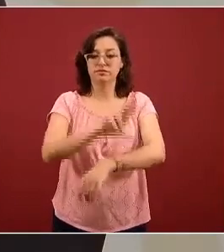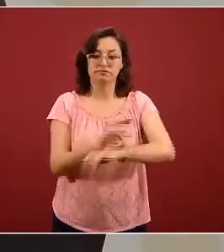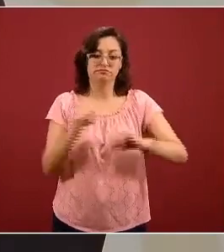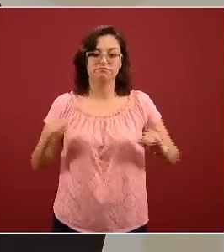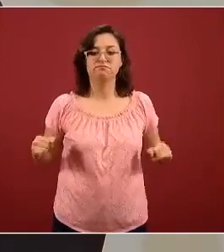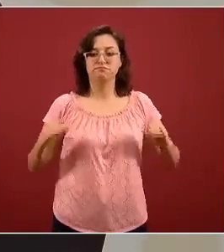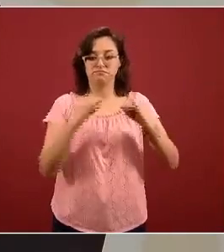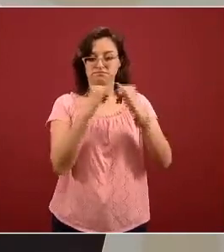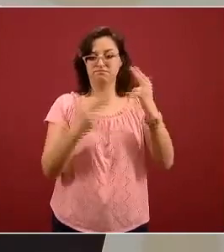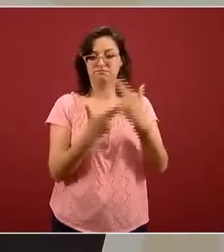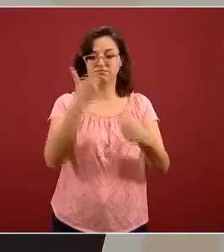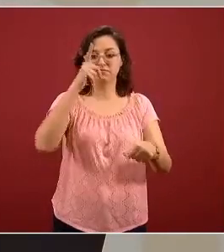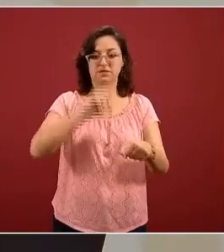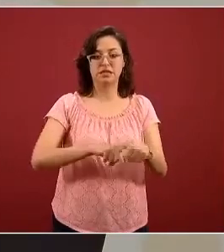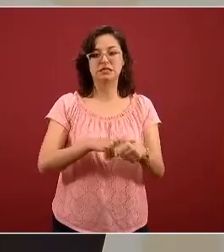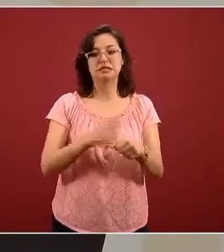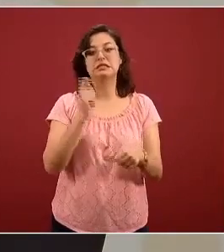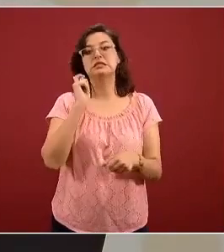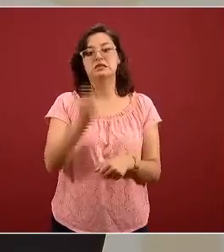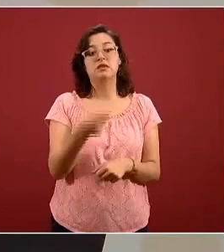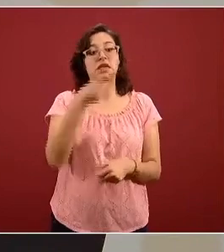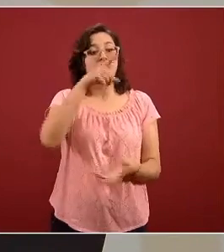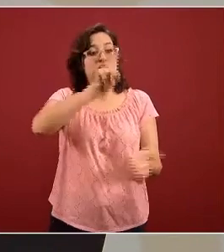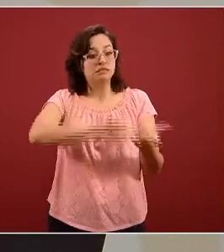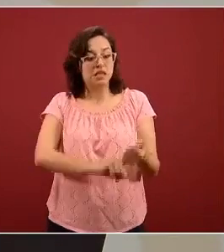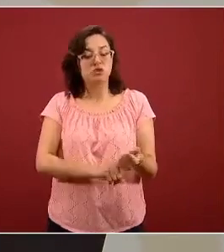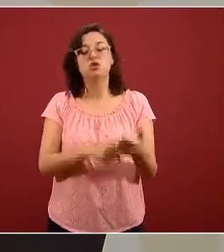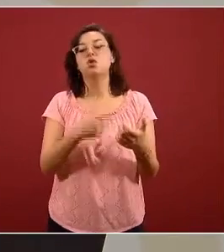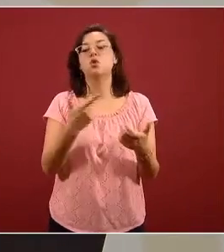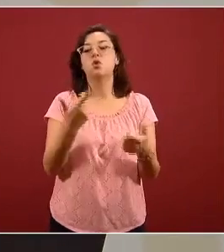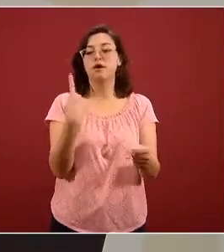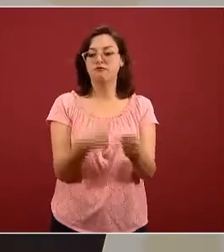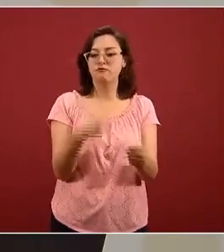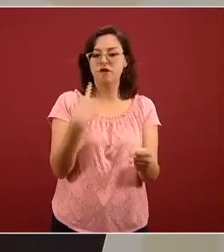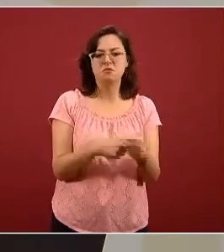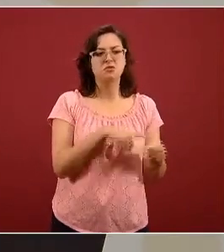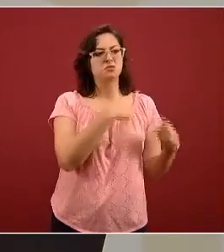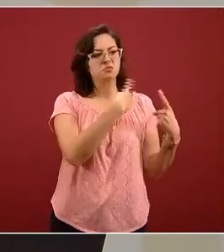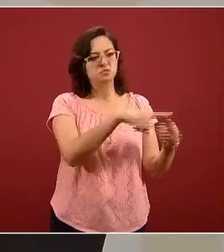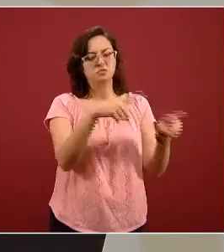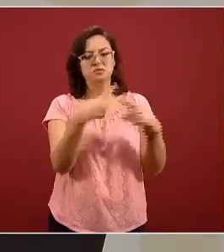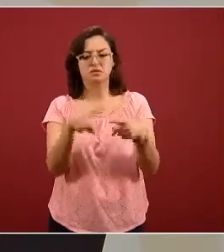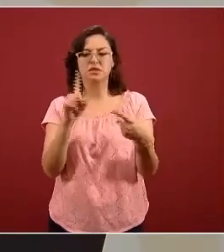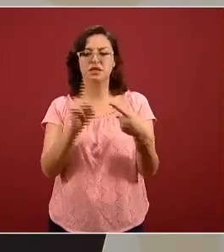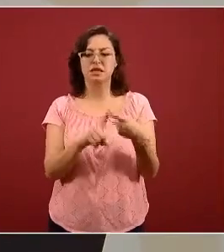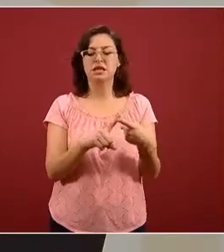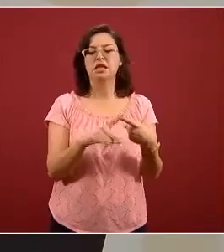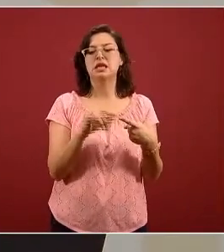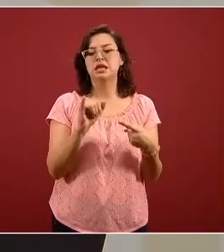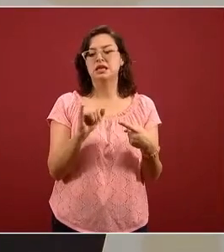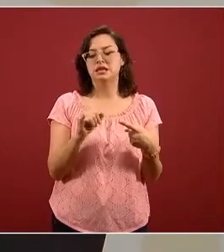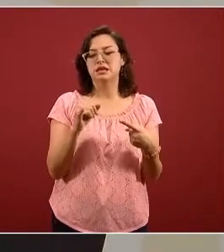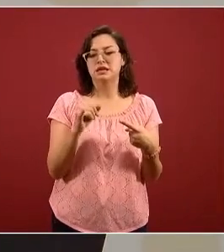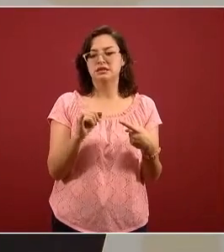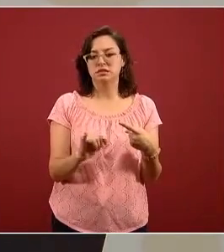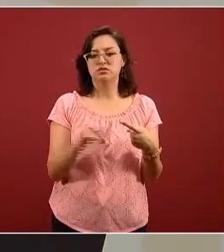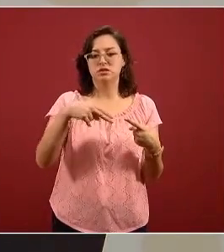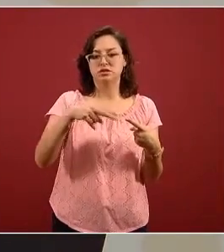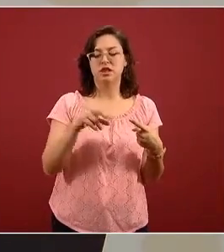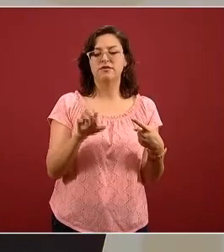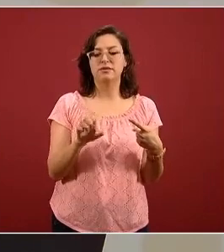se evacuaron literalmente completos el instituto nacional de enfermedad respiratoria es el instituto